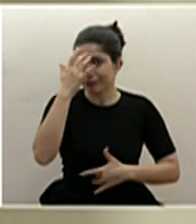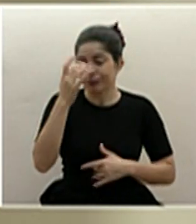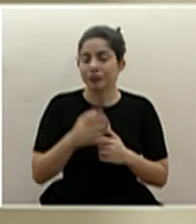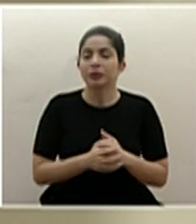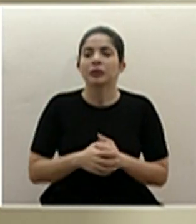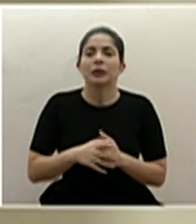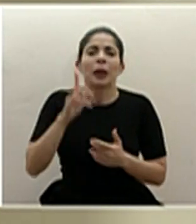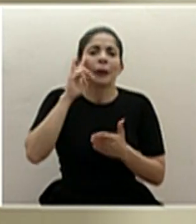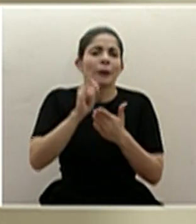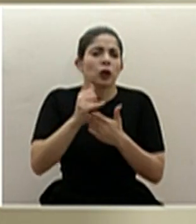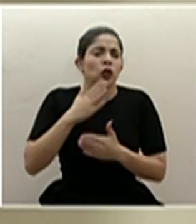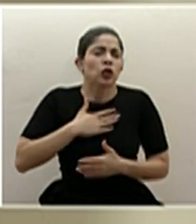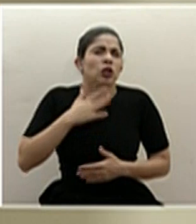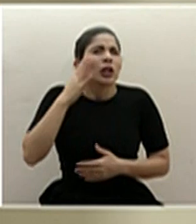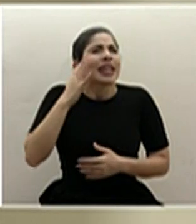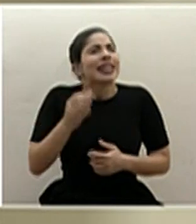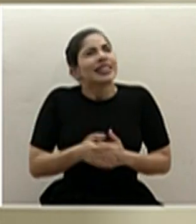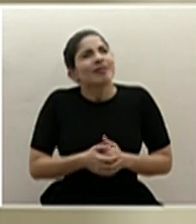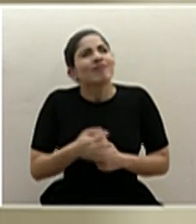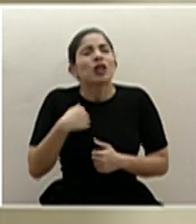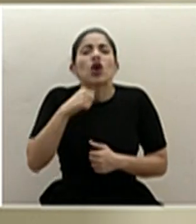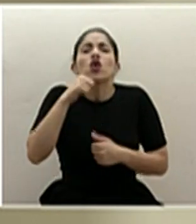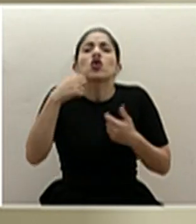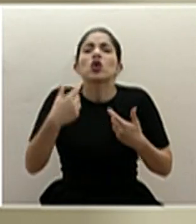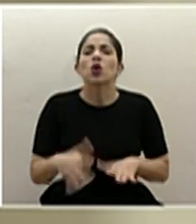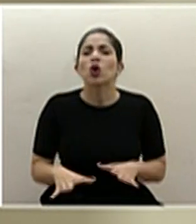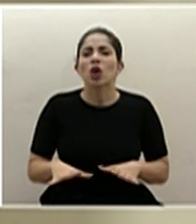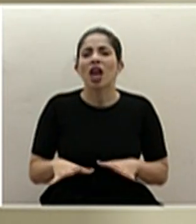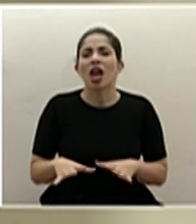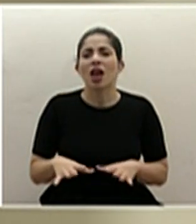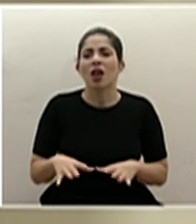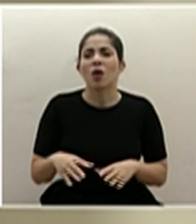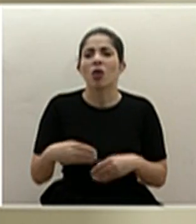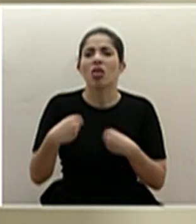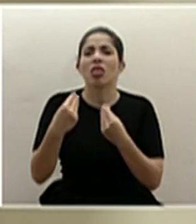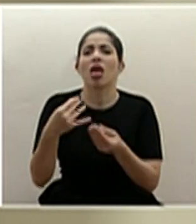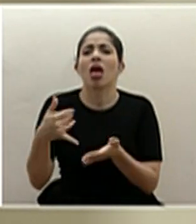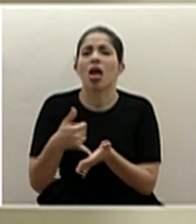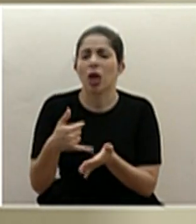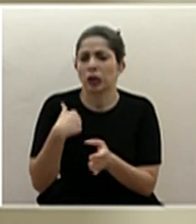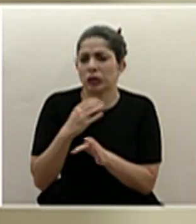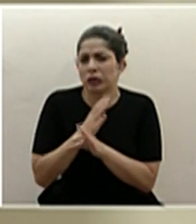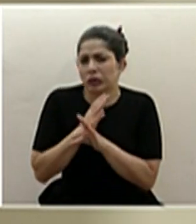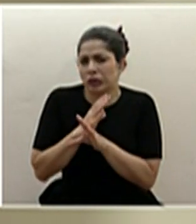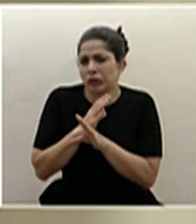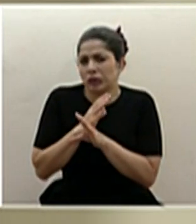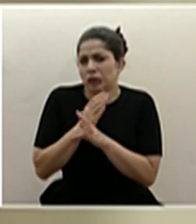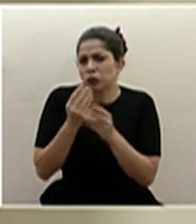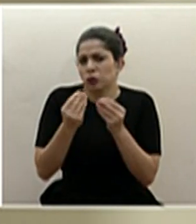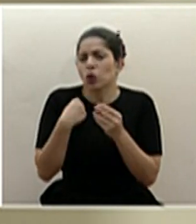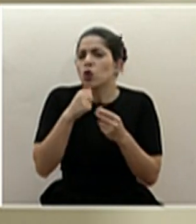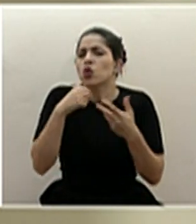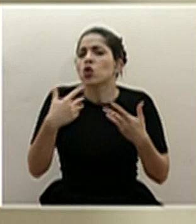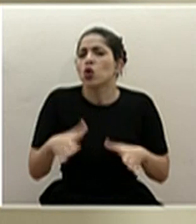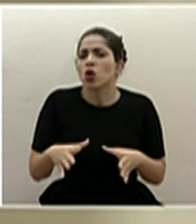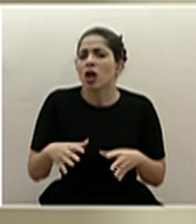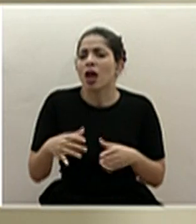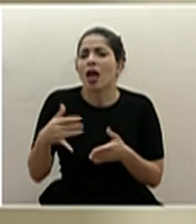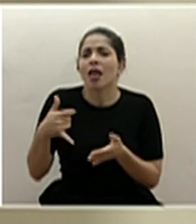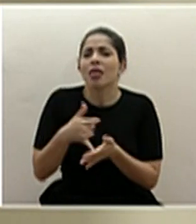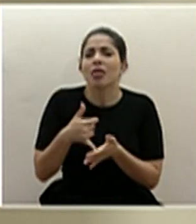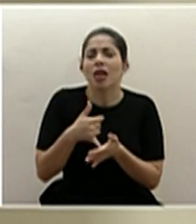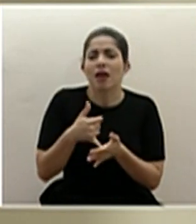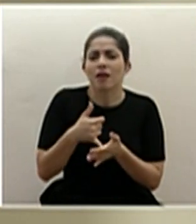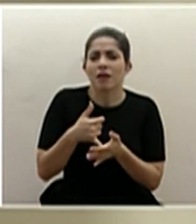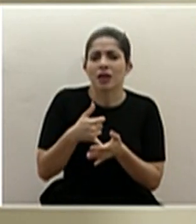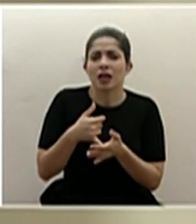yo creo, igual no quiero debilitar, y lo he cuidado mucho todo ese tiempo, no quiero debilitar el llamado